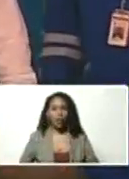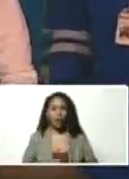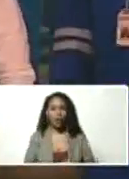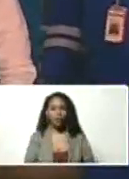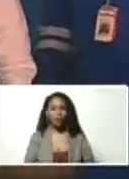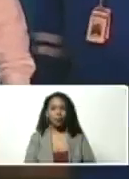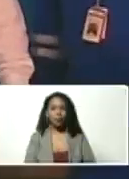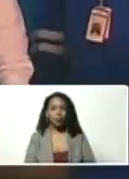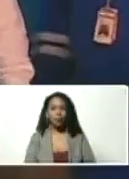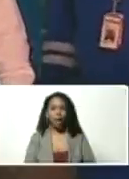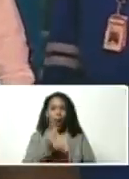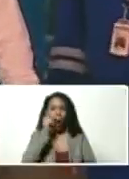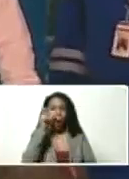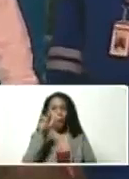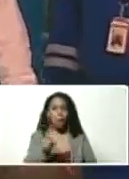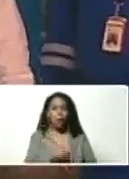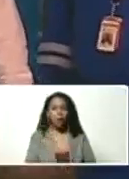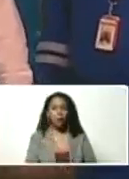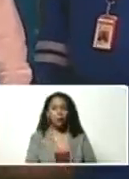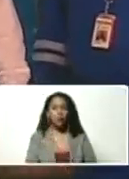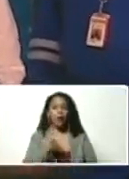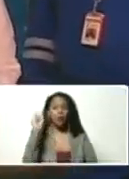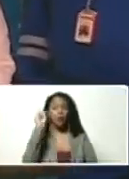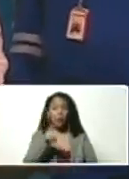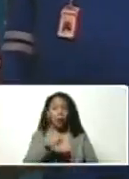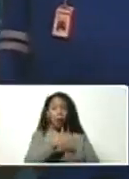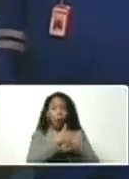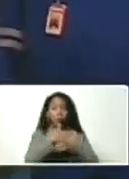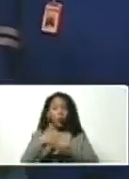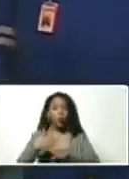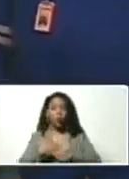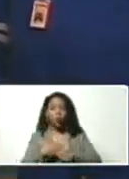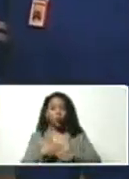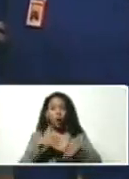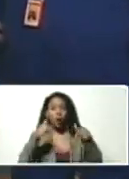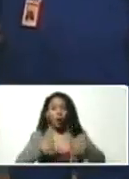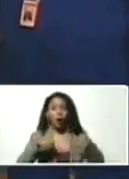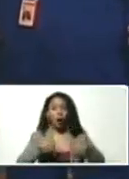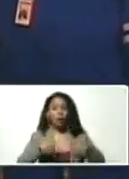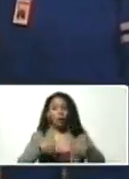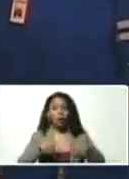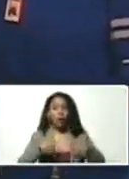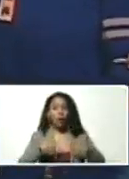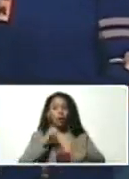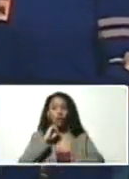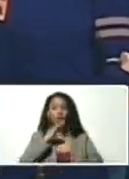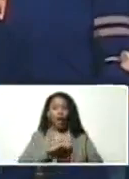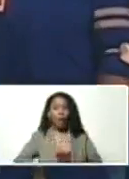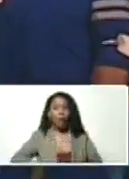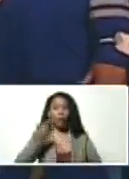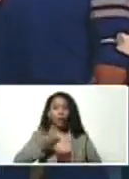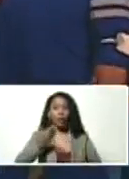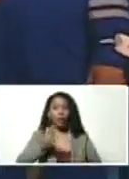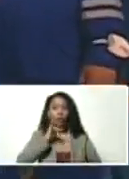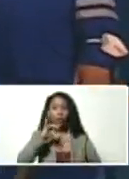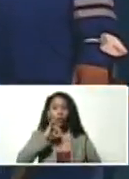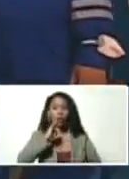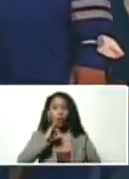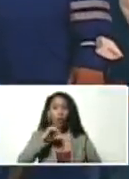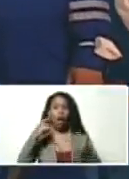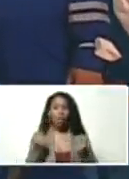al coronel Tellechea, quien también va a compartir esta histórica noticia, que es la